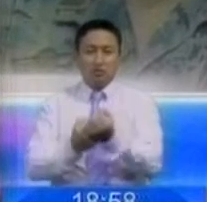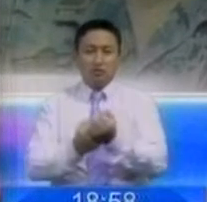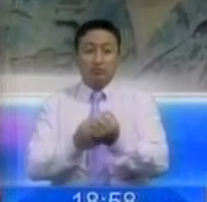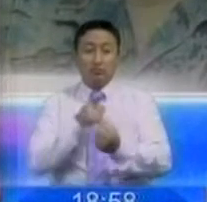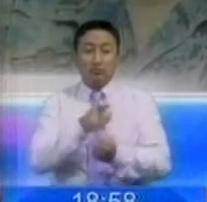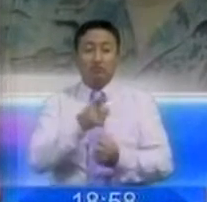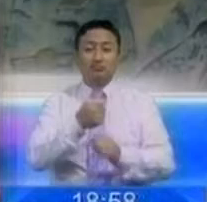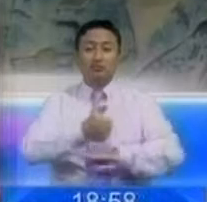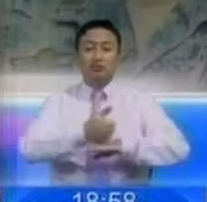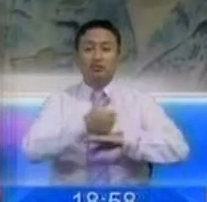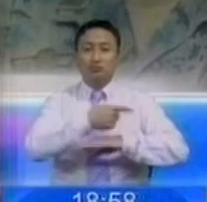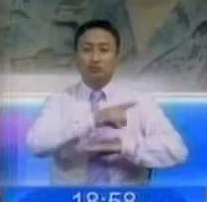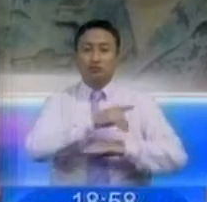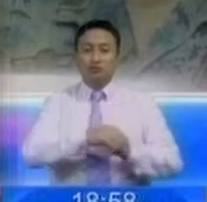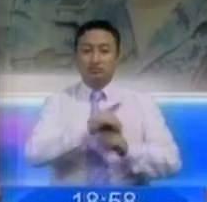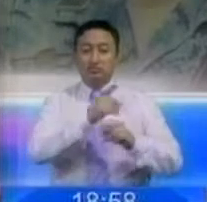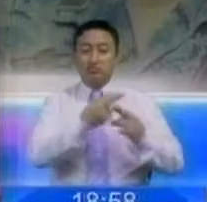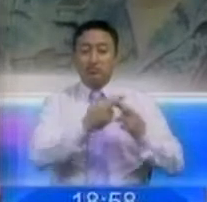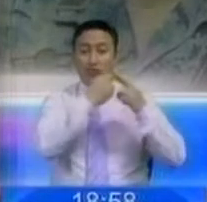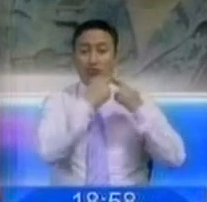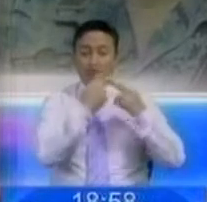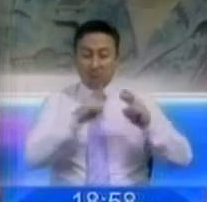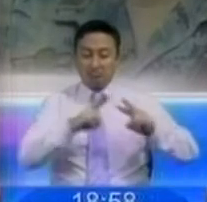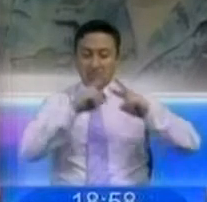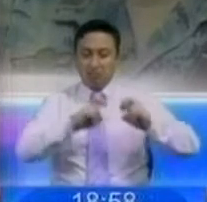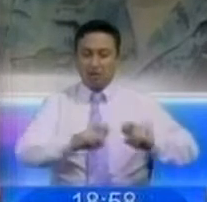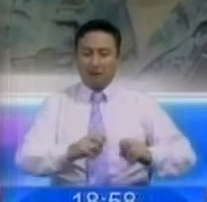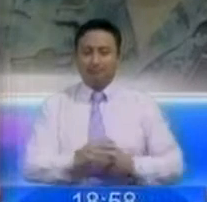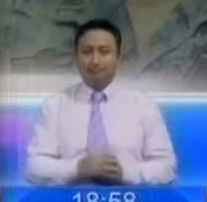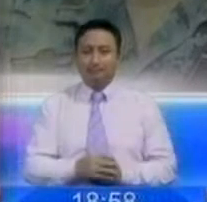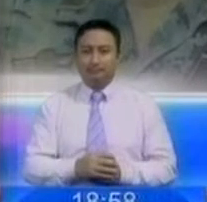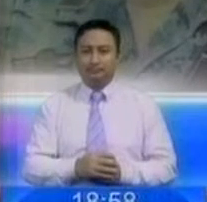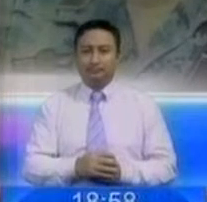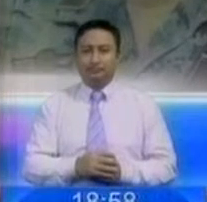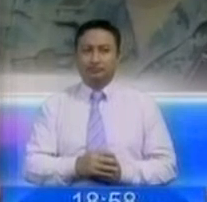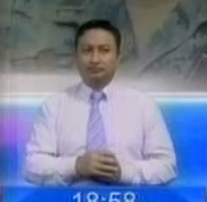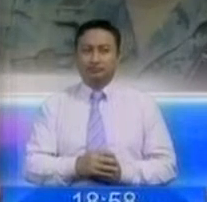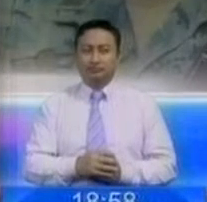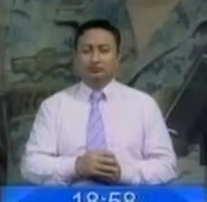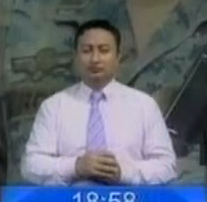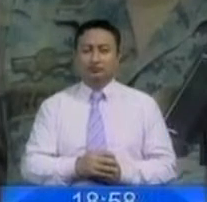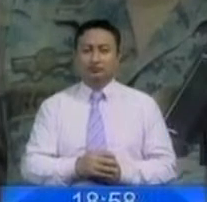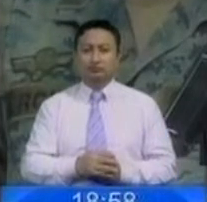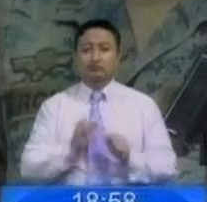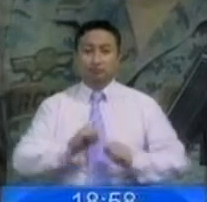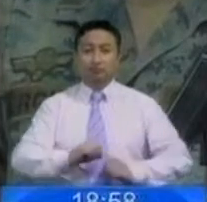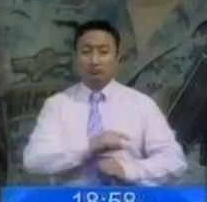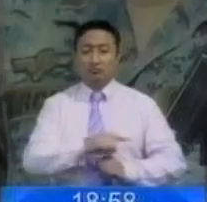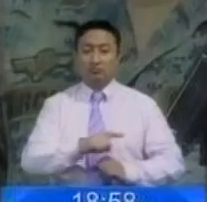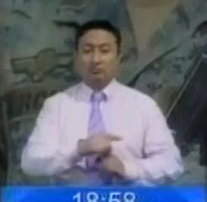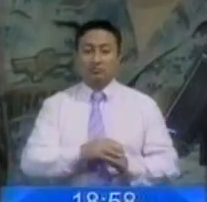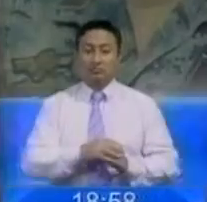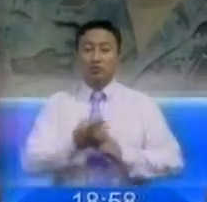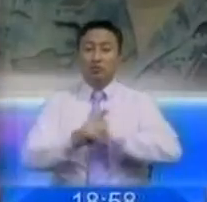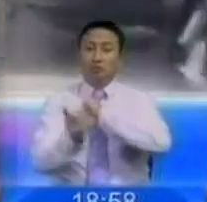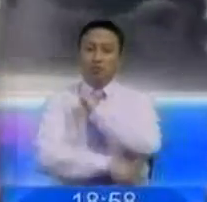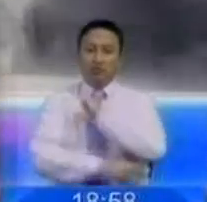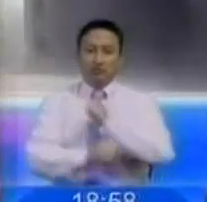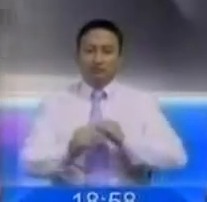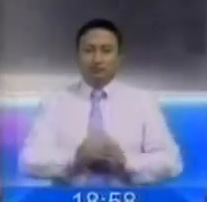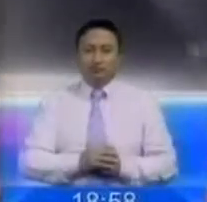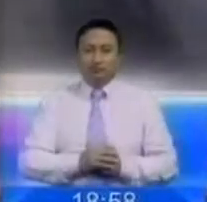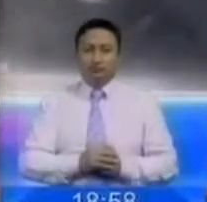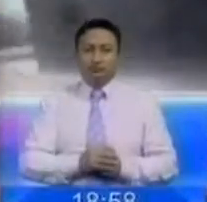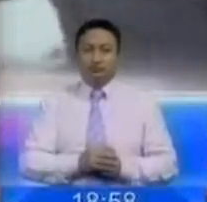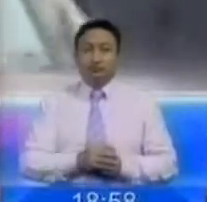las instituciones que tengan la competencia para realizar las investigaciones pertinentes y que desde luego se aplique el máximo rigor de la ley.